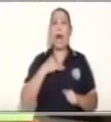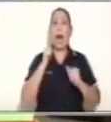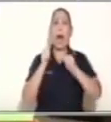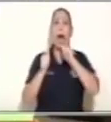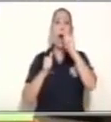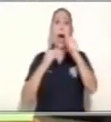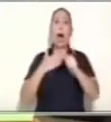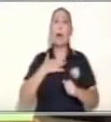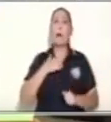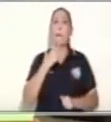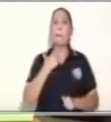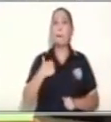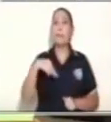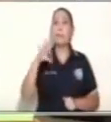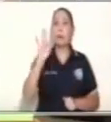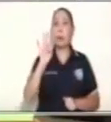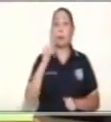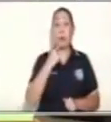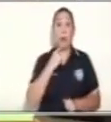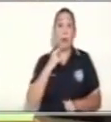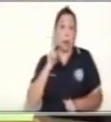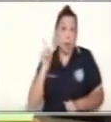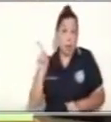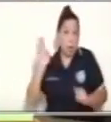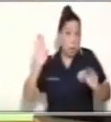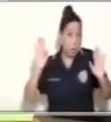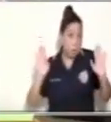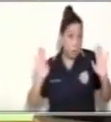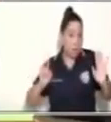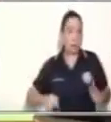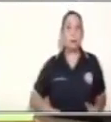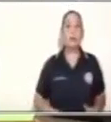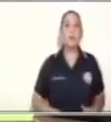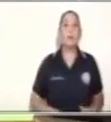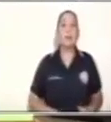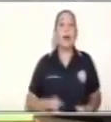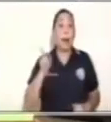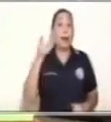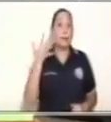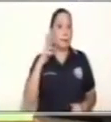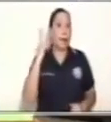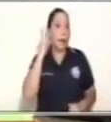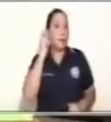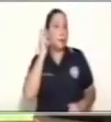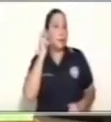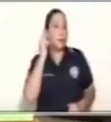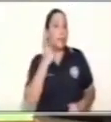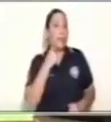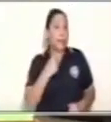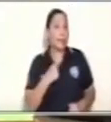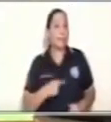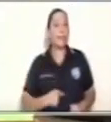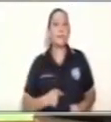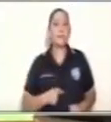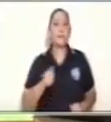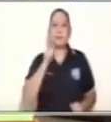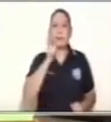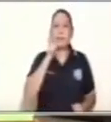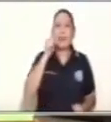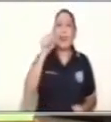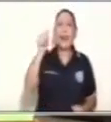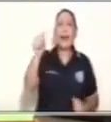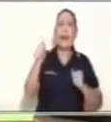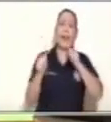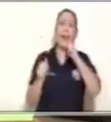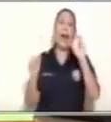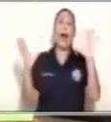eso la Llorona, dicen, bueno, no dicen porque yo ya lo escuché, bueno, dicen que grita, ¡ay,